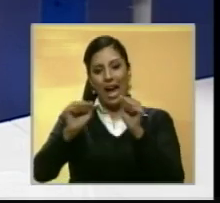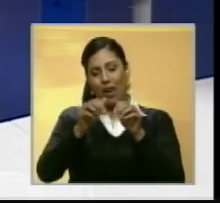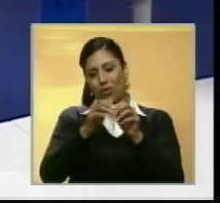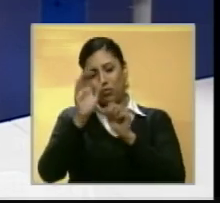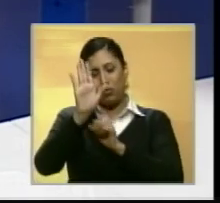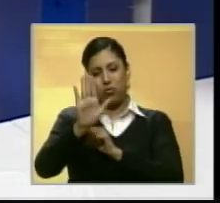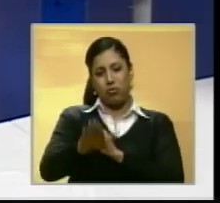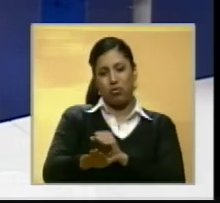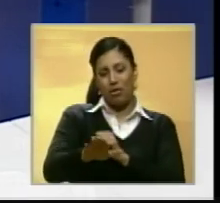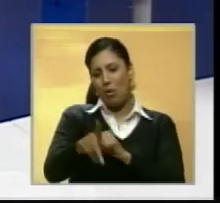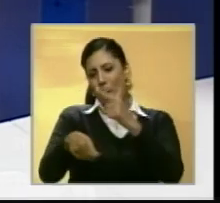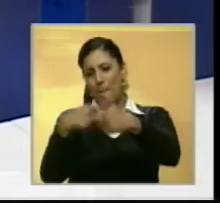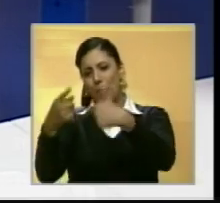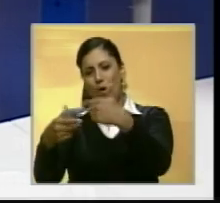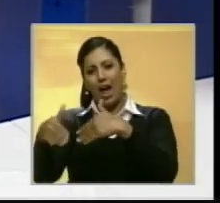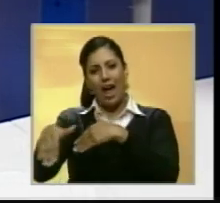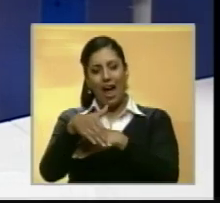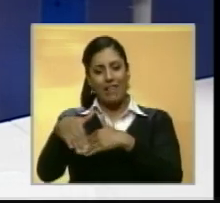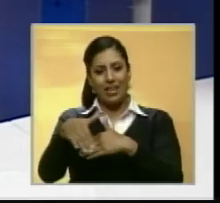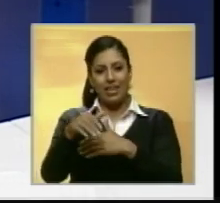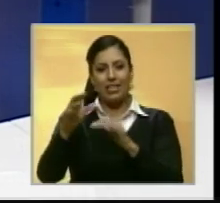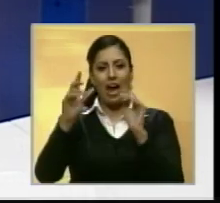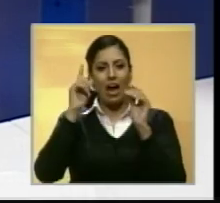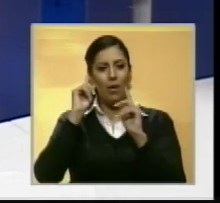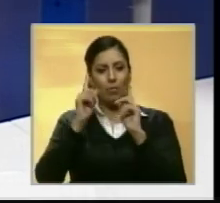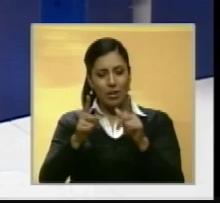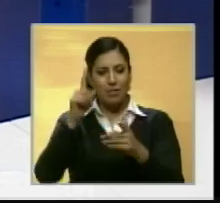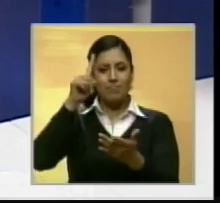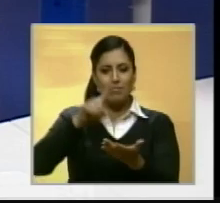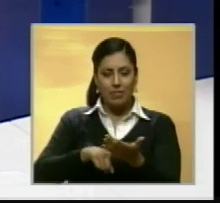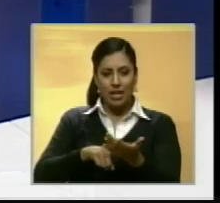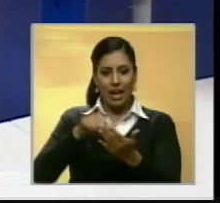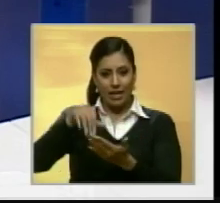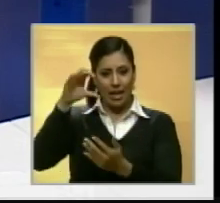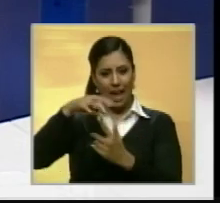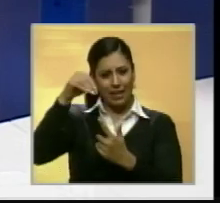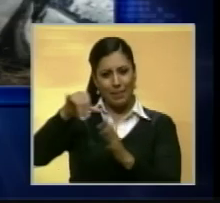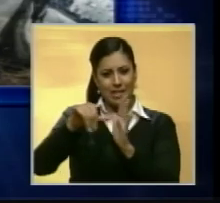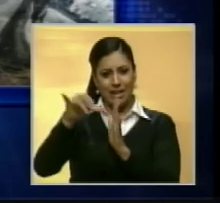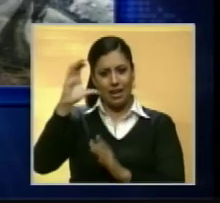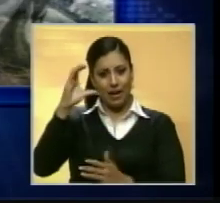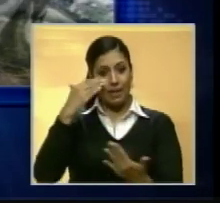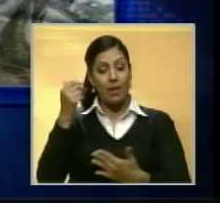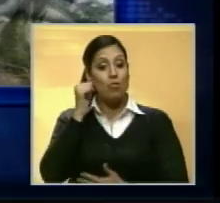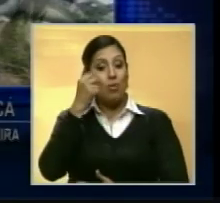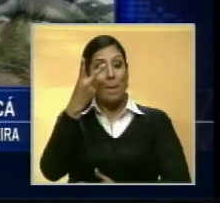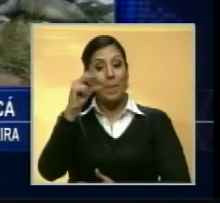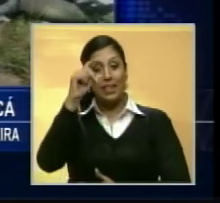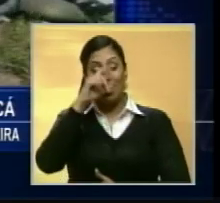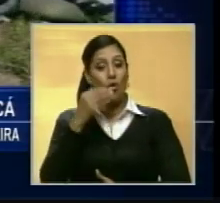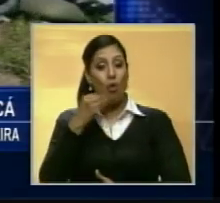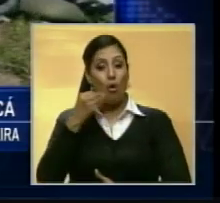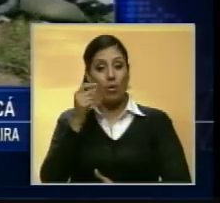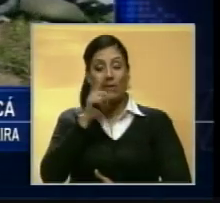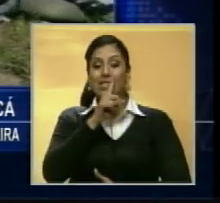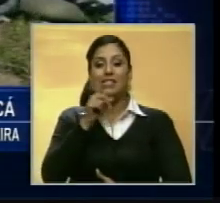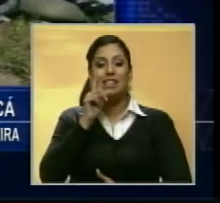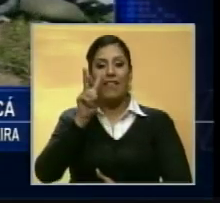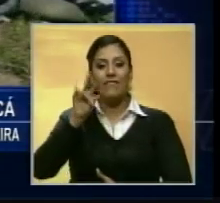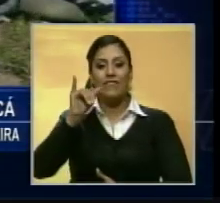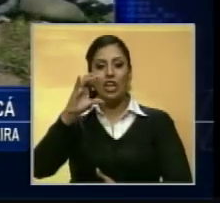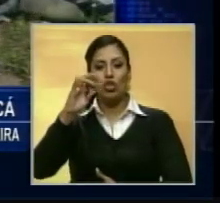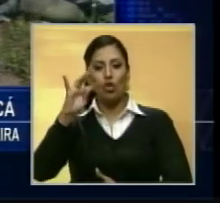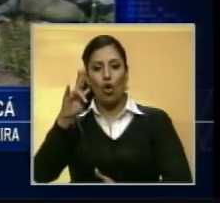que conducía en la avenida Boyacá, a la altura del distribuidor Altamira, aquí en Caracas. La víctima de 20 años de edad responde al nombre de